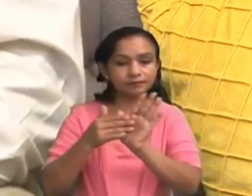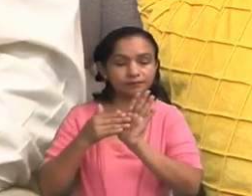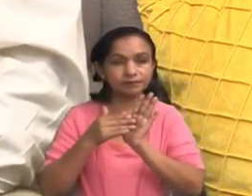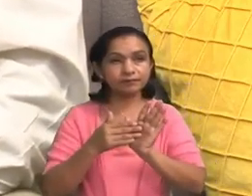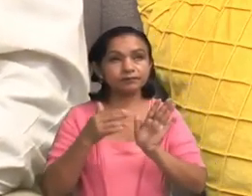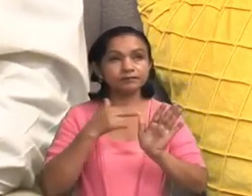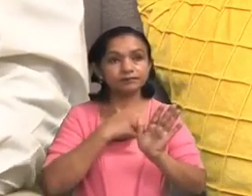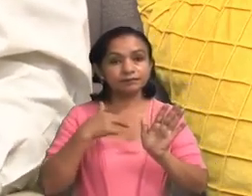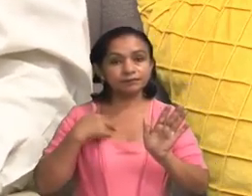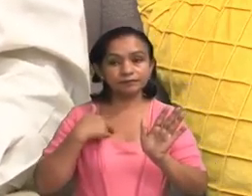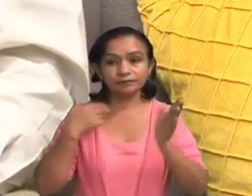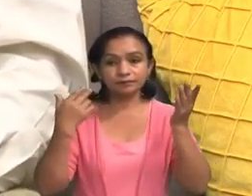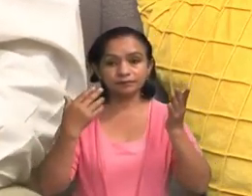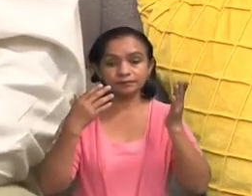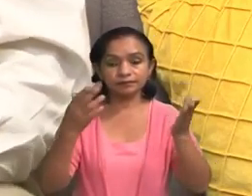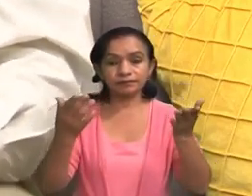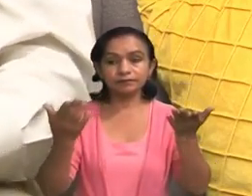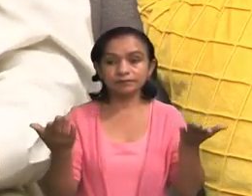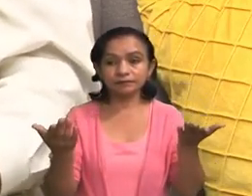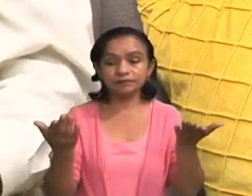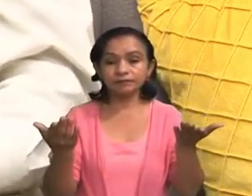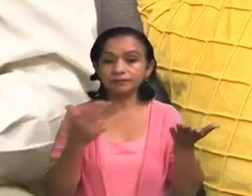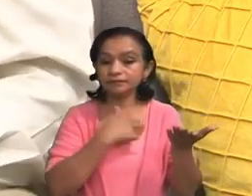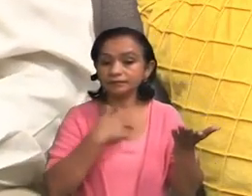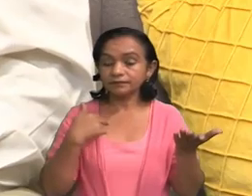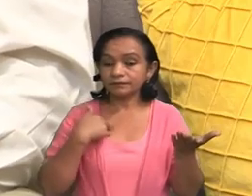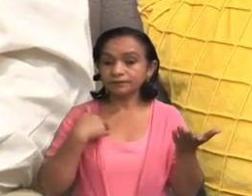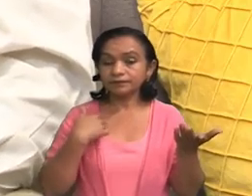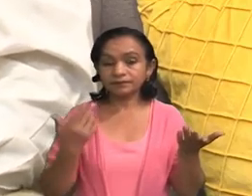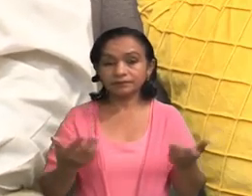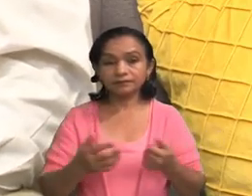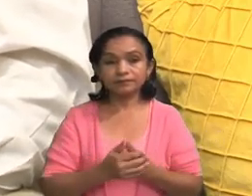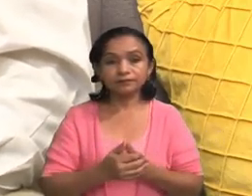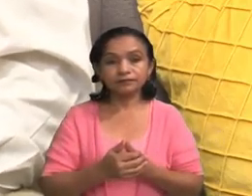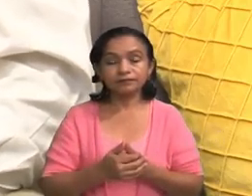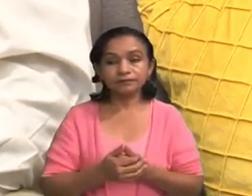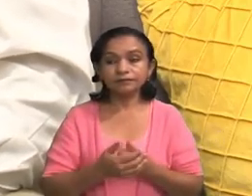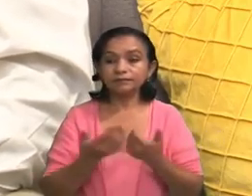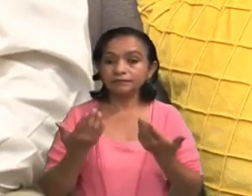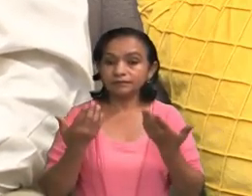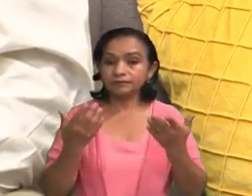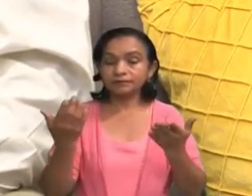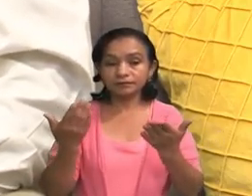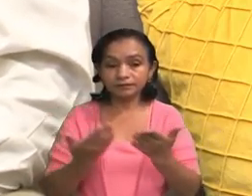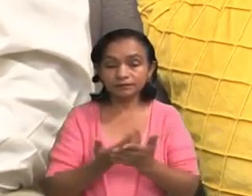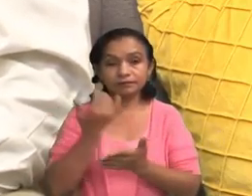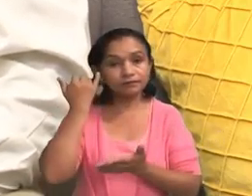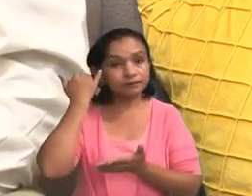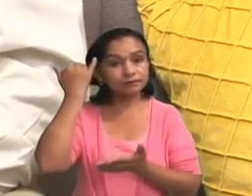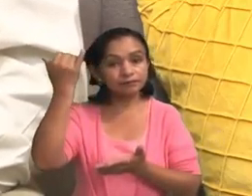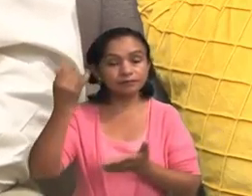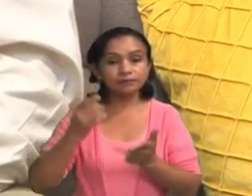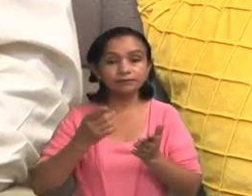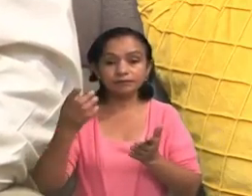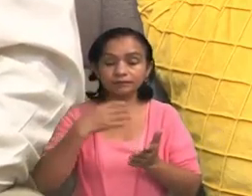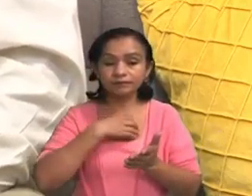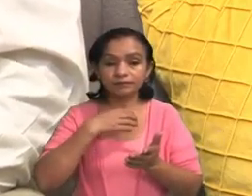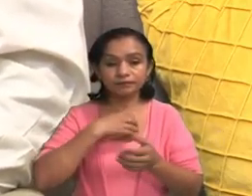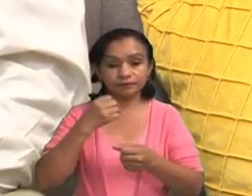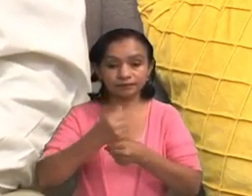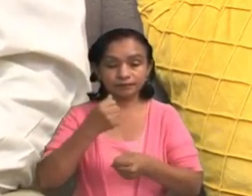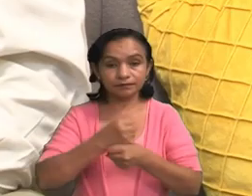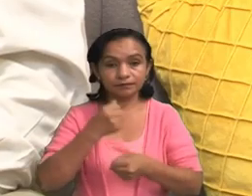van a estar mostrando la academia, digamos, de lo que está haciendo también con sus innovaciones y sus emprendimientos